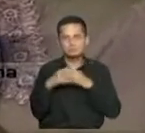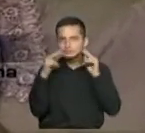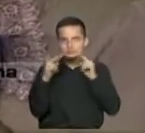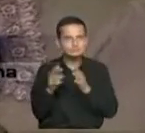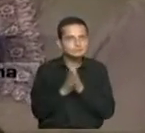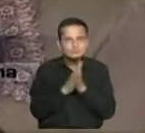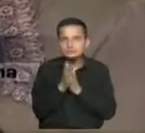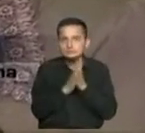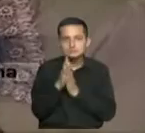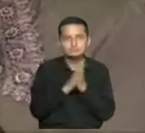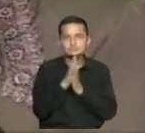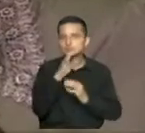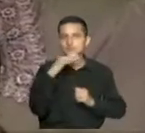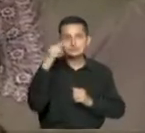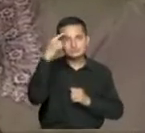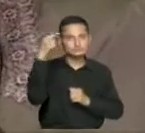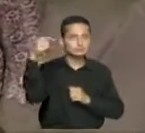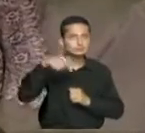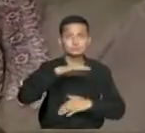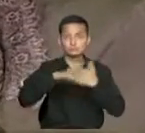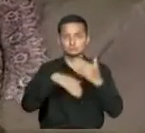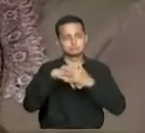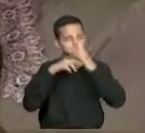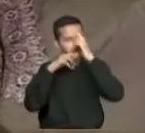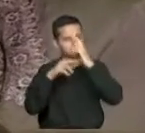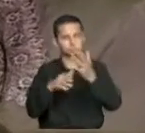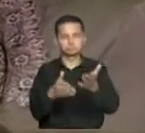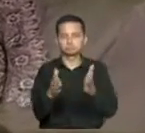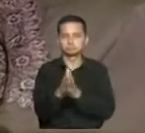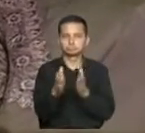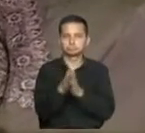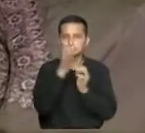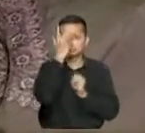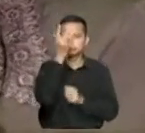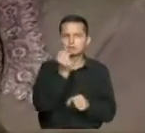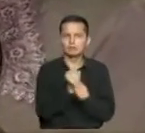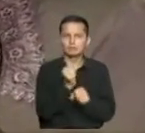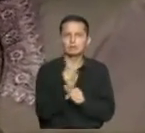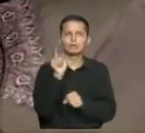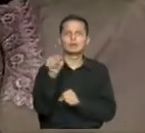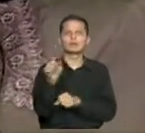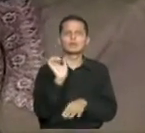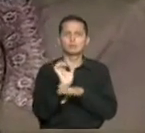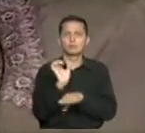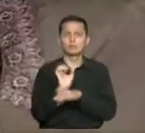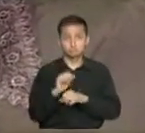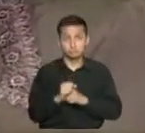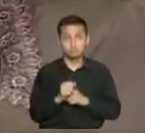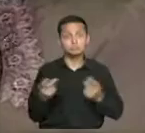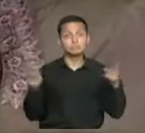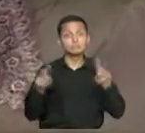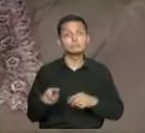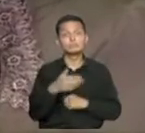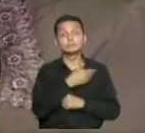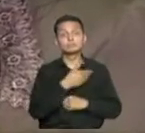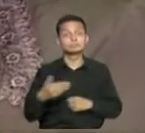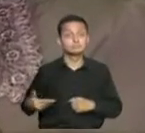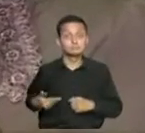aquí. Es un hombre muy admirado, muy reconocido por el trabajo que ha hecho en Ecuador, y es uno de los presidentes con